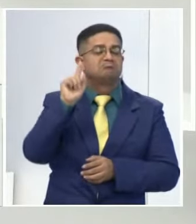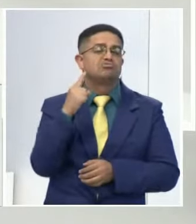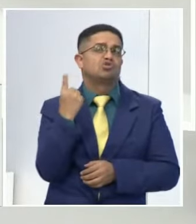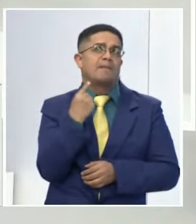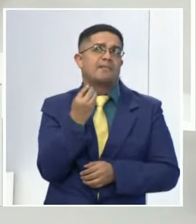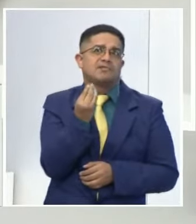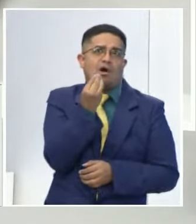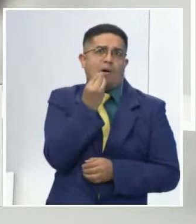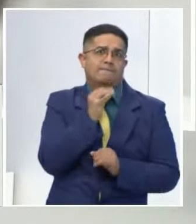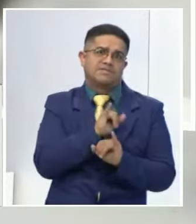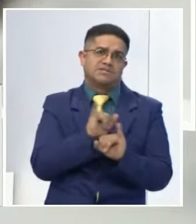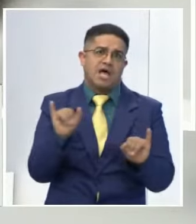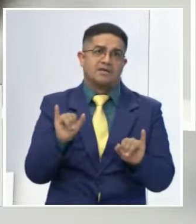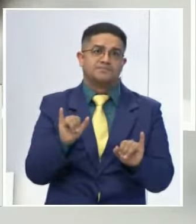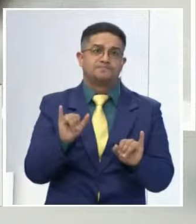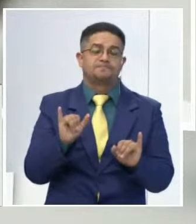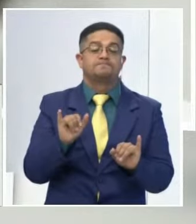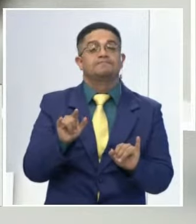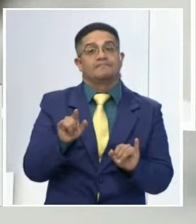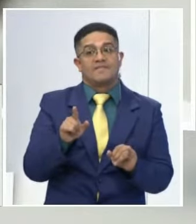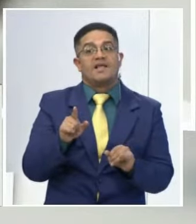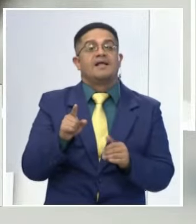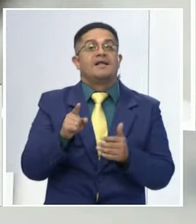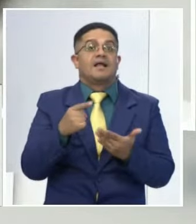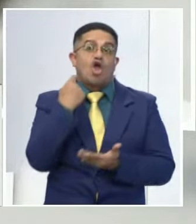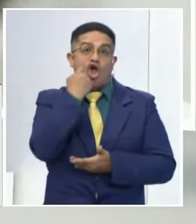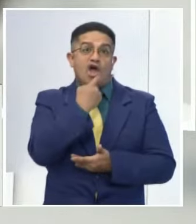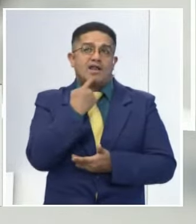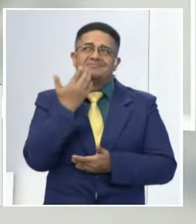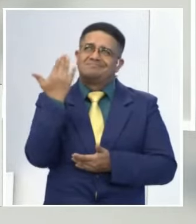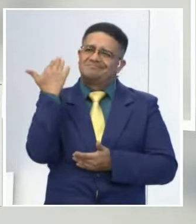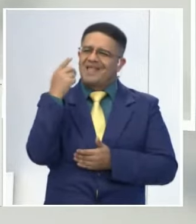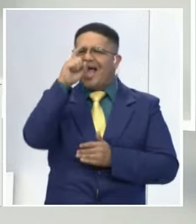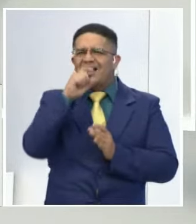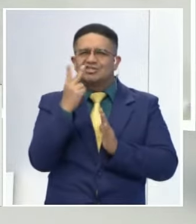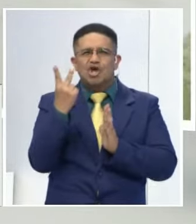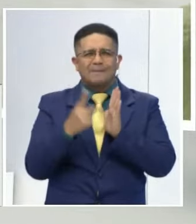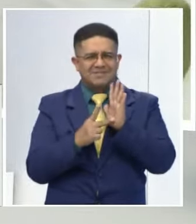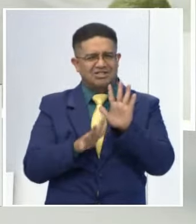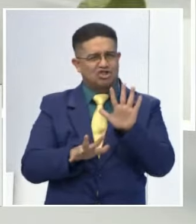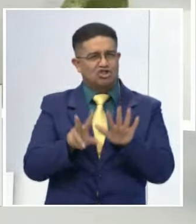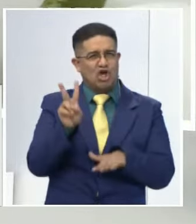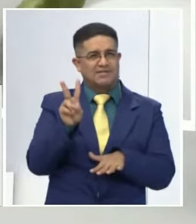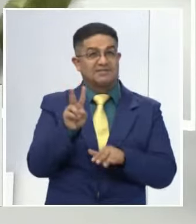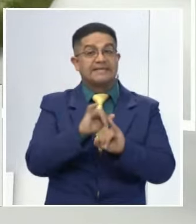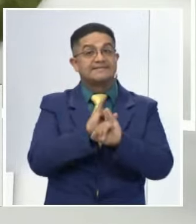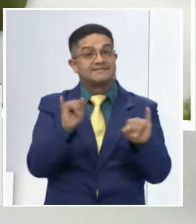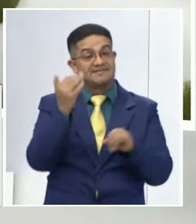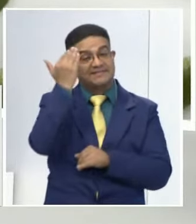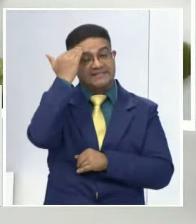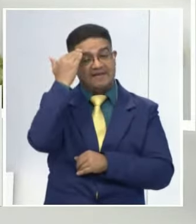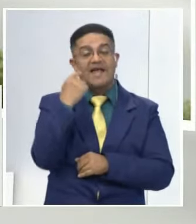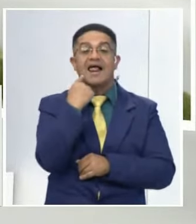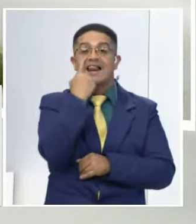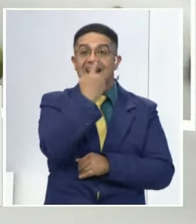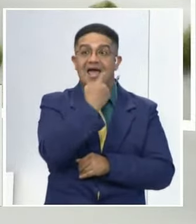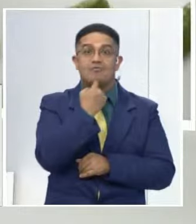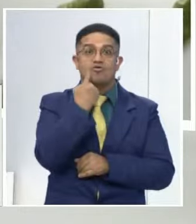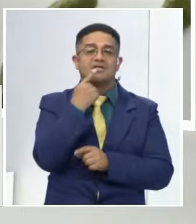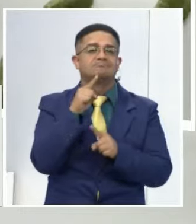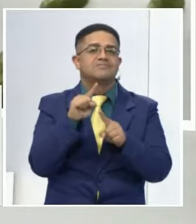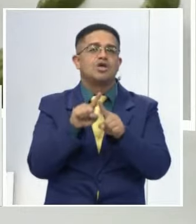comer. Se considera como un órgano inmunitario porque desde el año 2012 aproximadamente ya se sabe que la cavidad bucal actúa como un